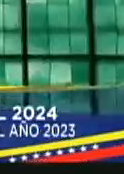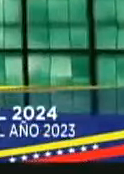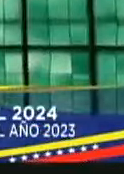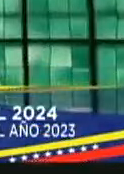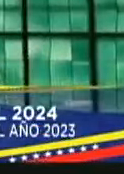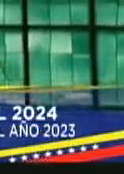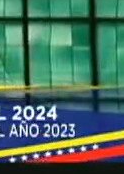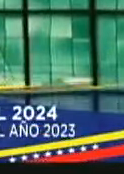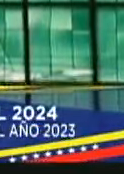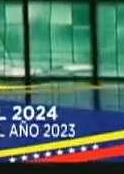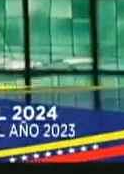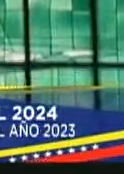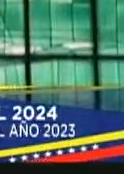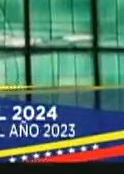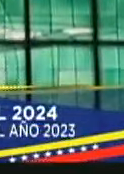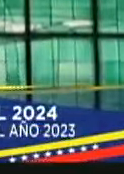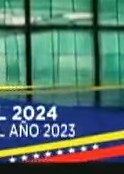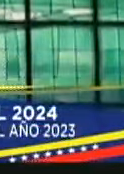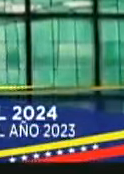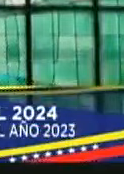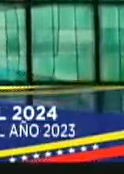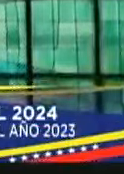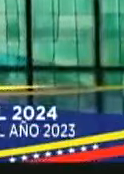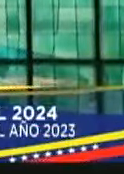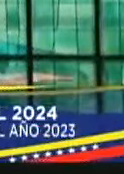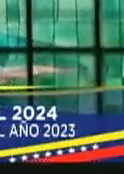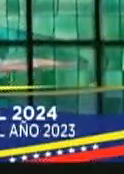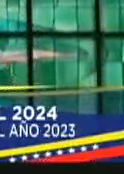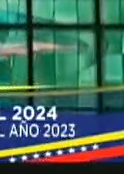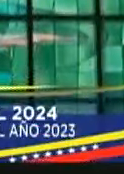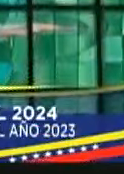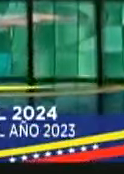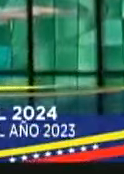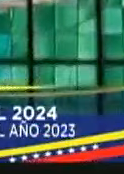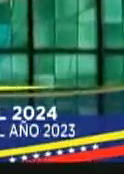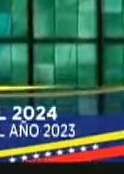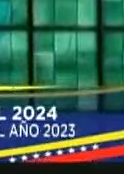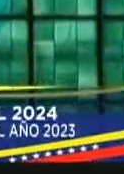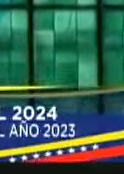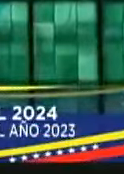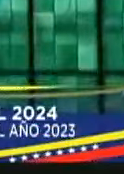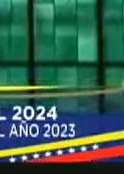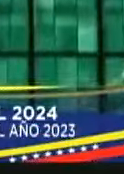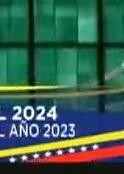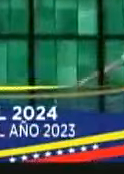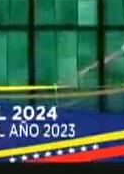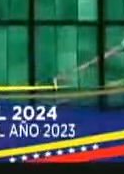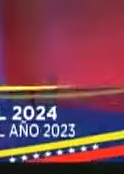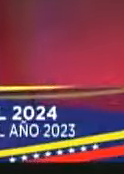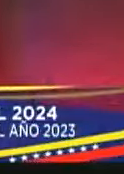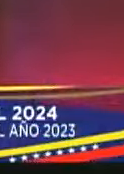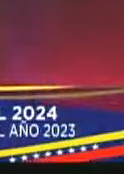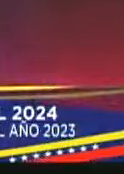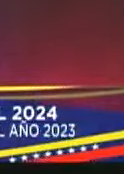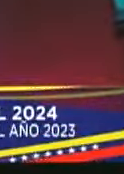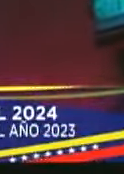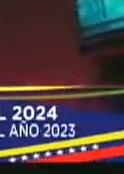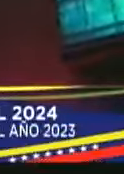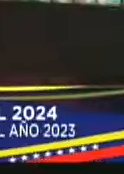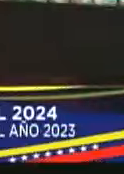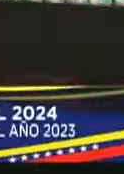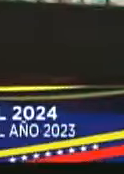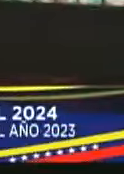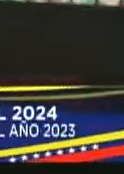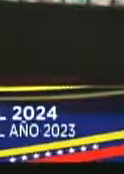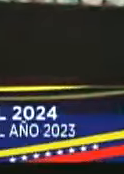pueblos ancestrales. Durante aquella intervención se refería a los programas en materia social realizados por la institución.